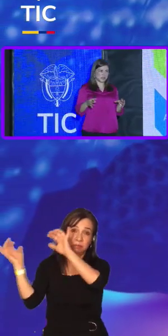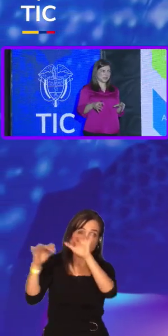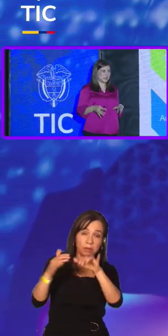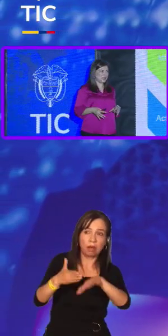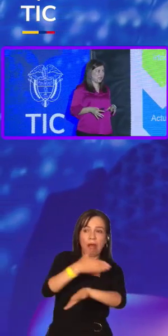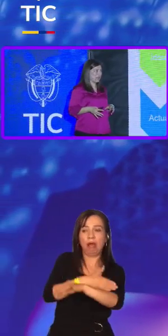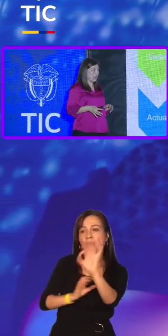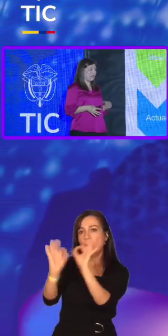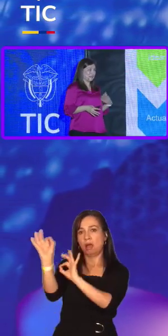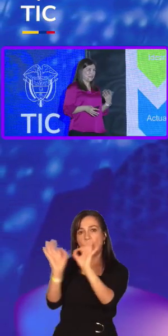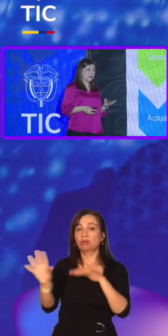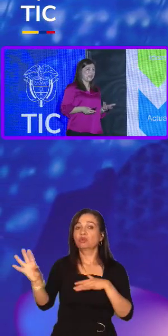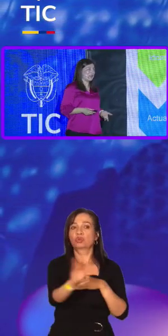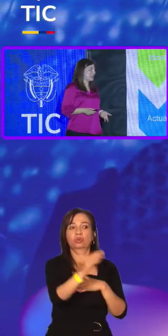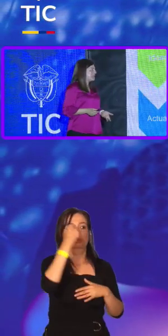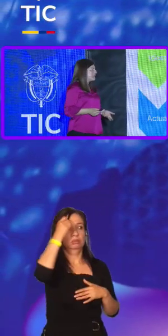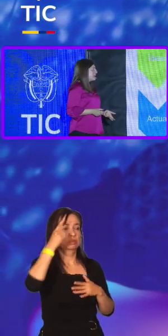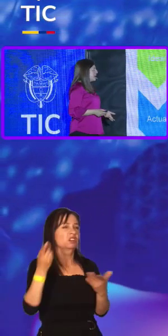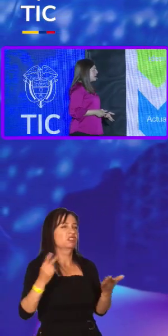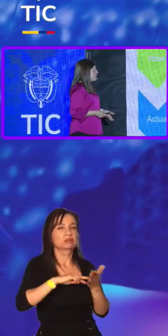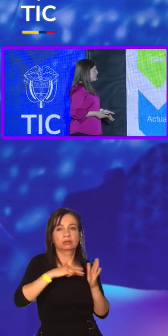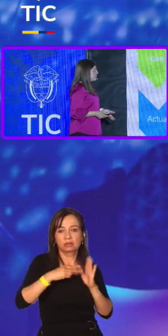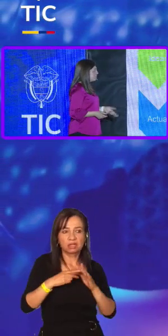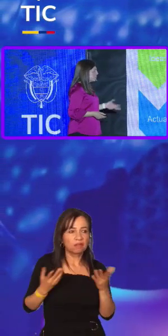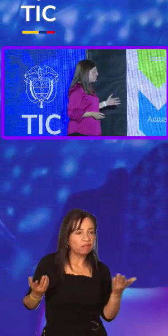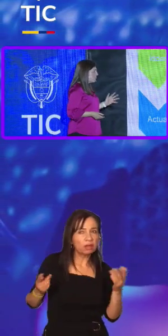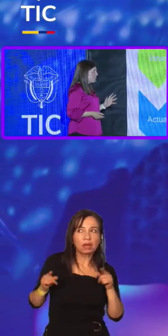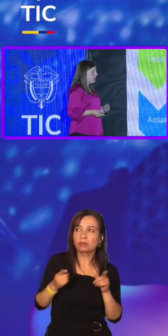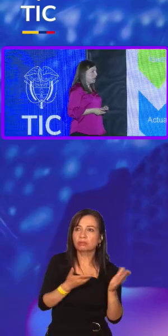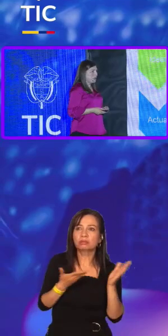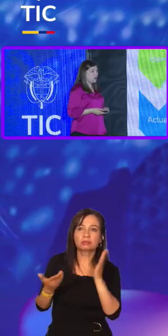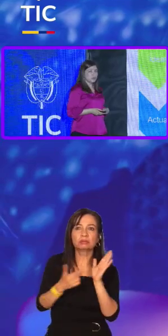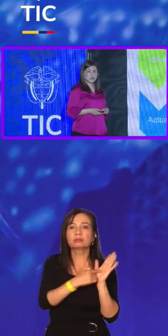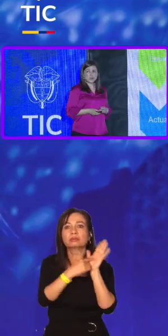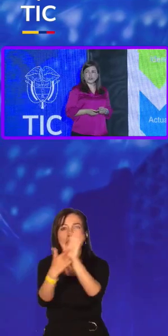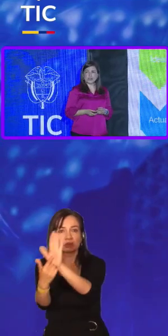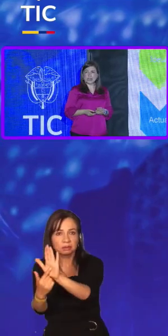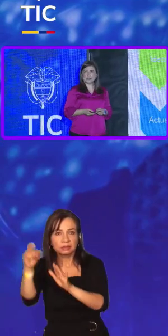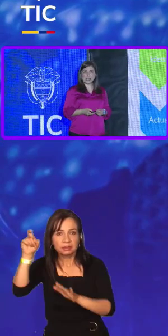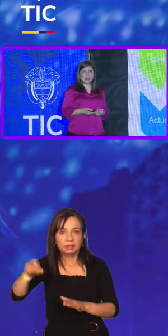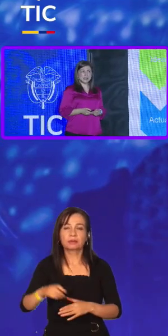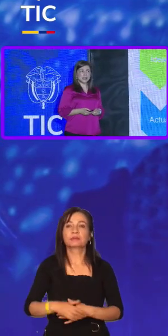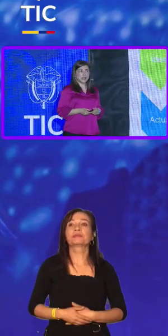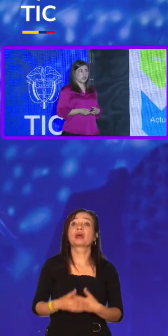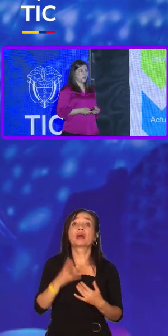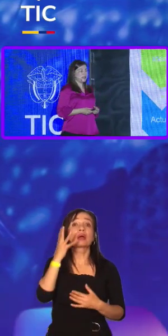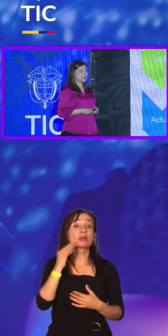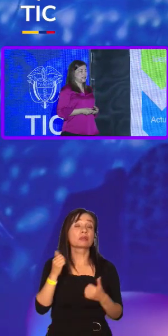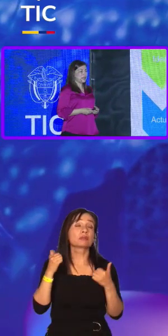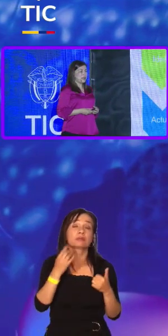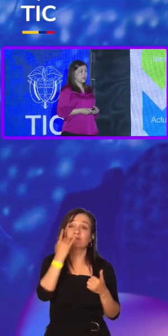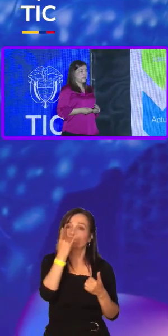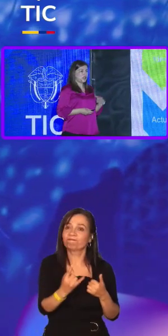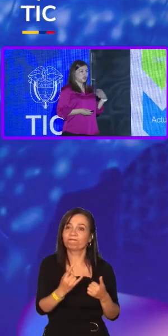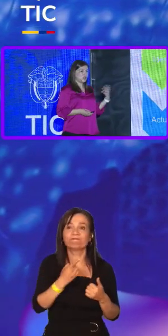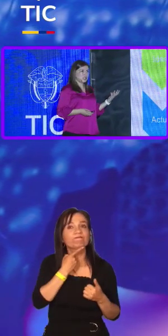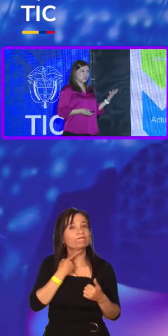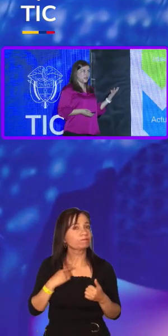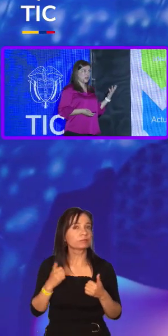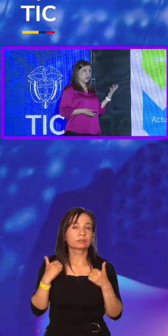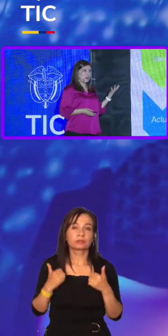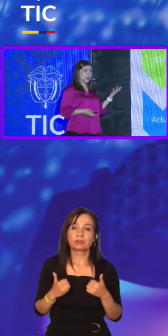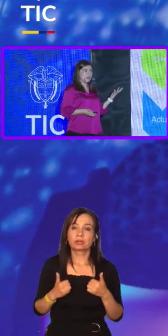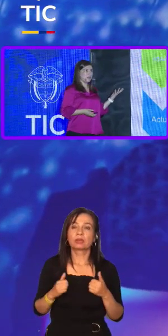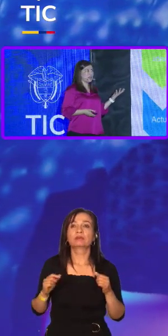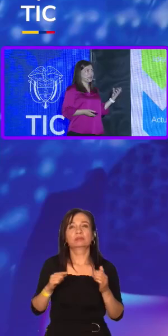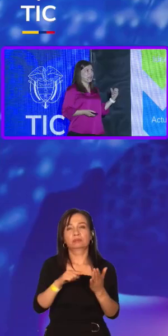preparados, y todas las personas tienen que entender de qué se trata esto. Nos gustó mucho la experiencia y, como les decía,